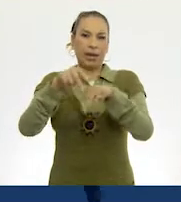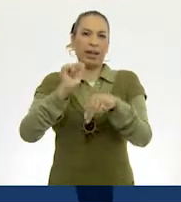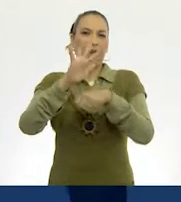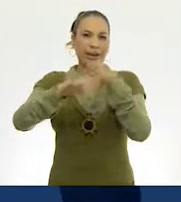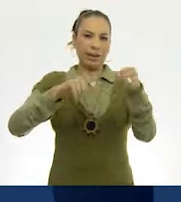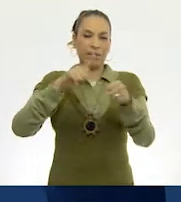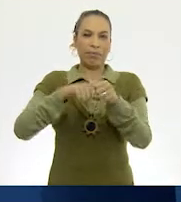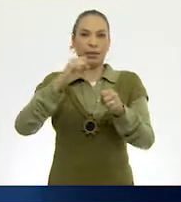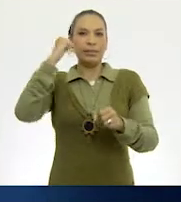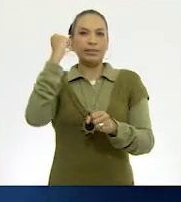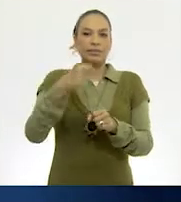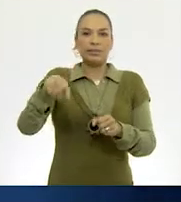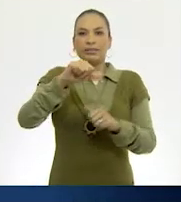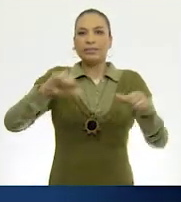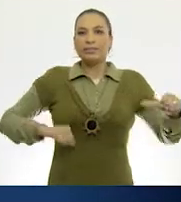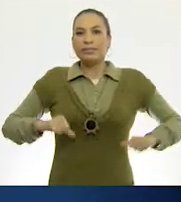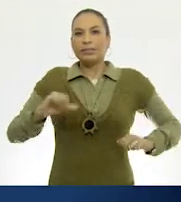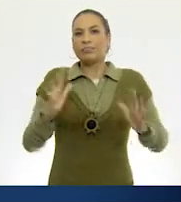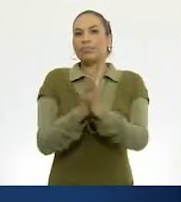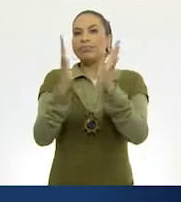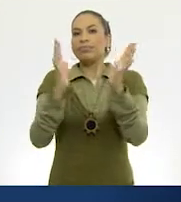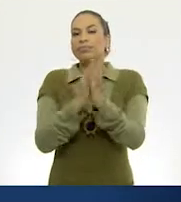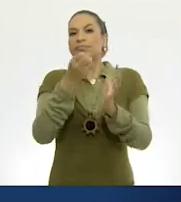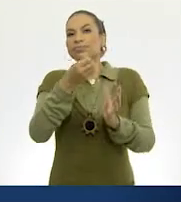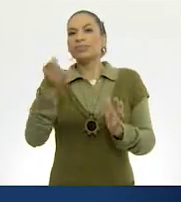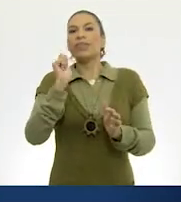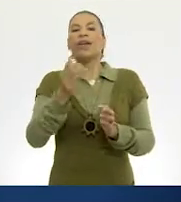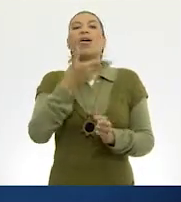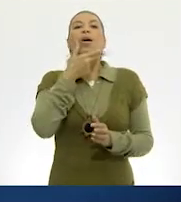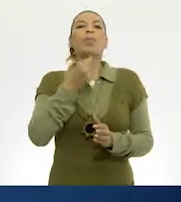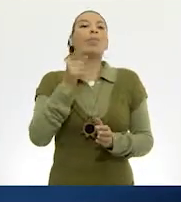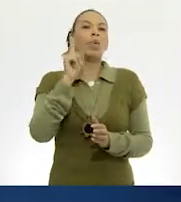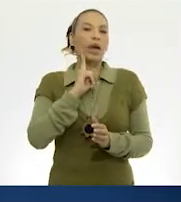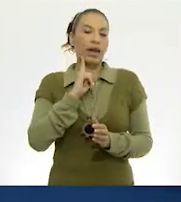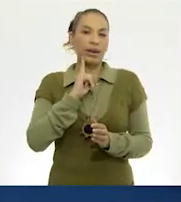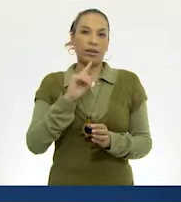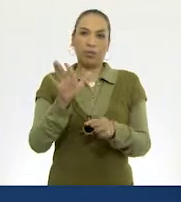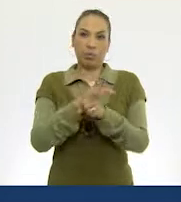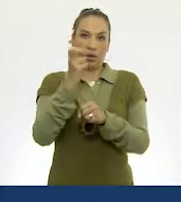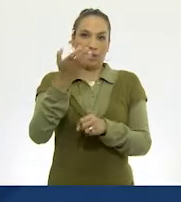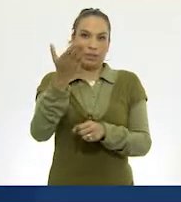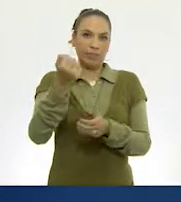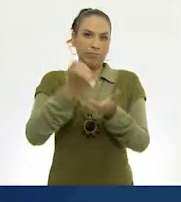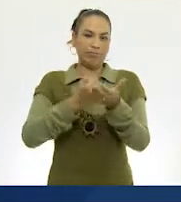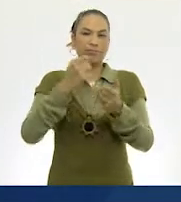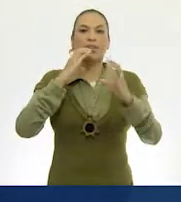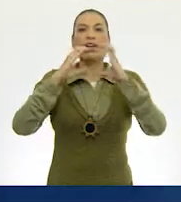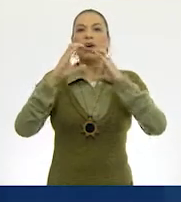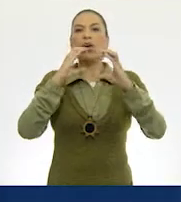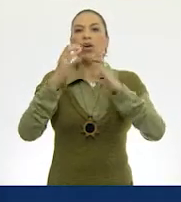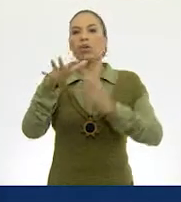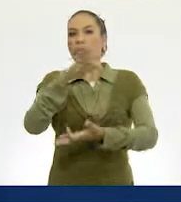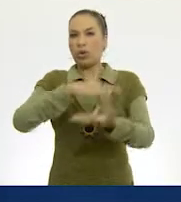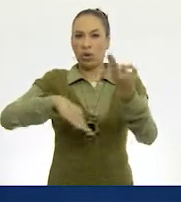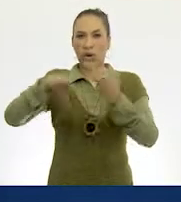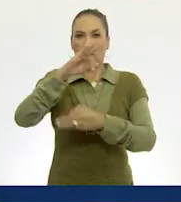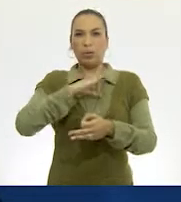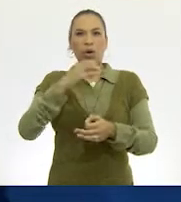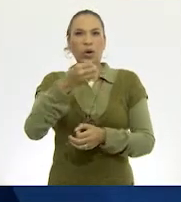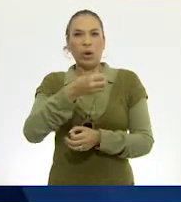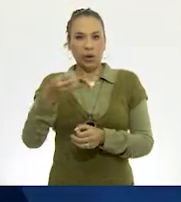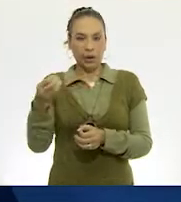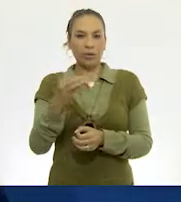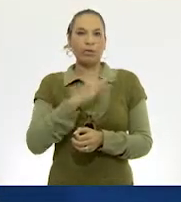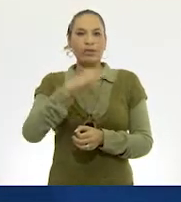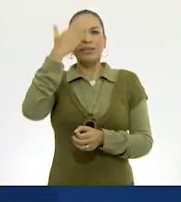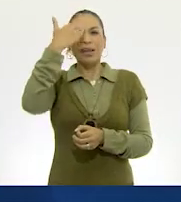una actividad coordinada en la que participaban tanto hombres como mujeres, por lo que exigía la comunicación entre todos para organizarse